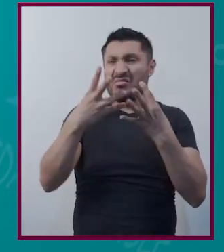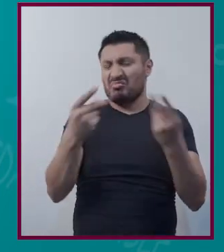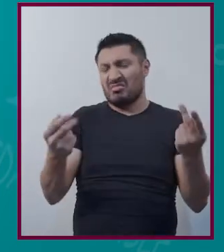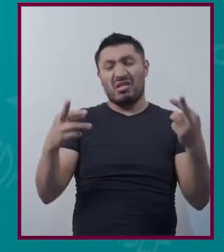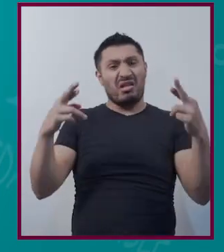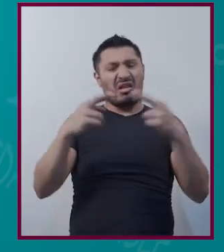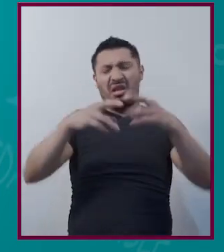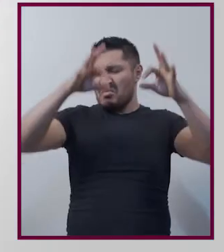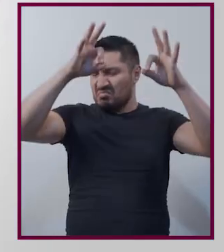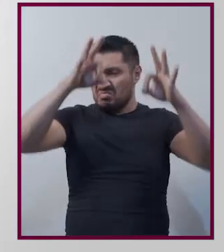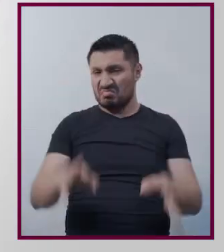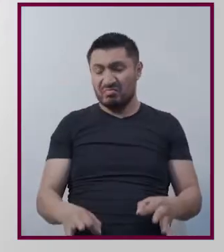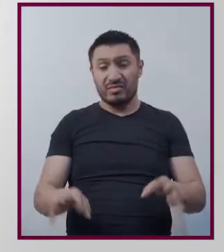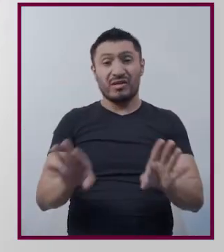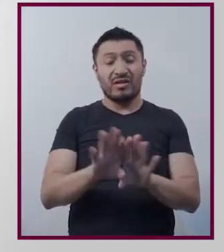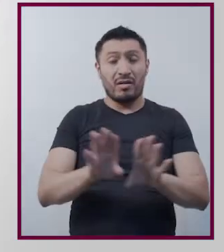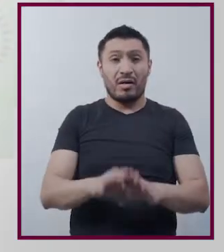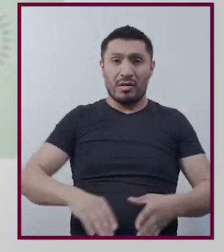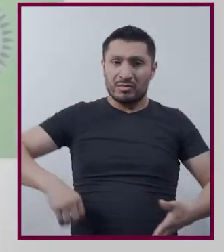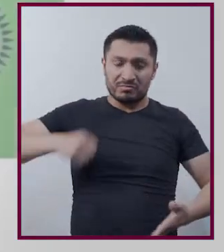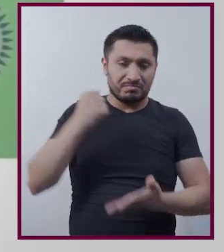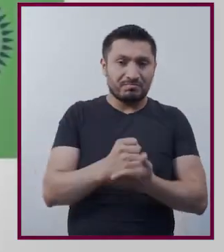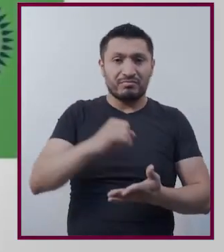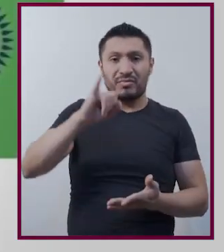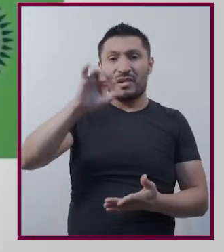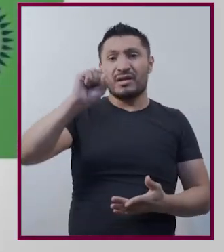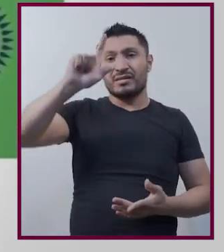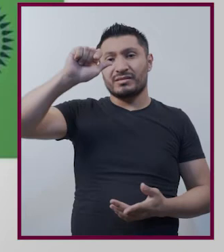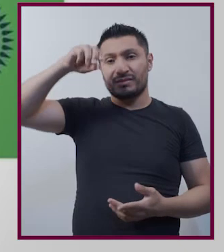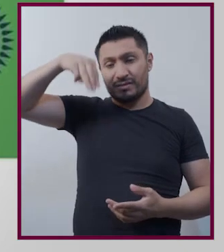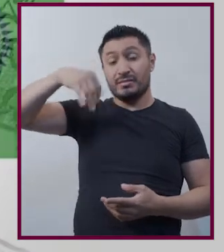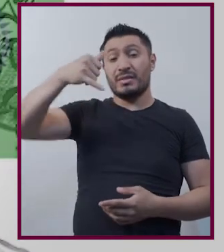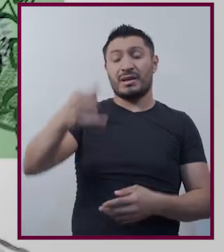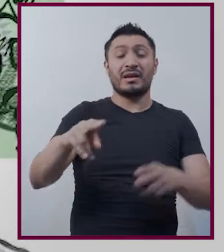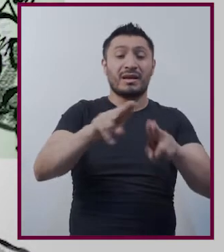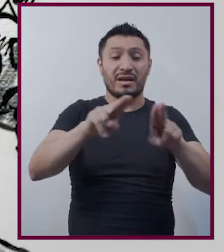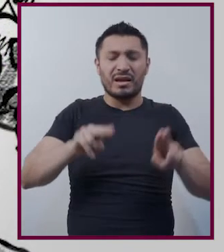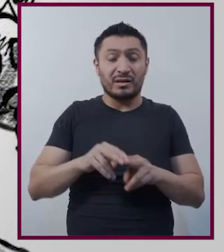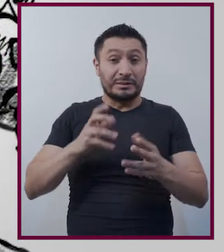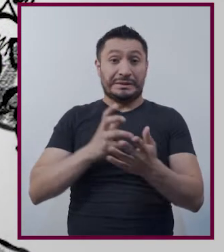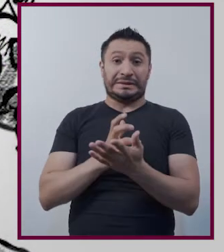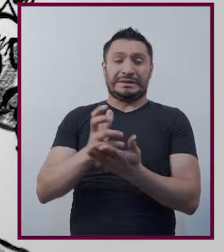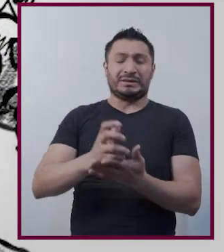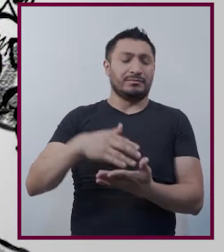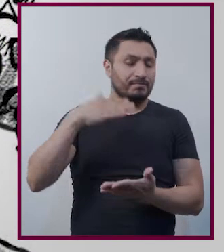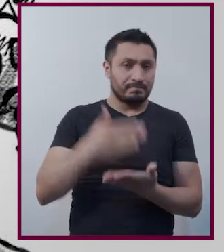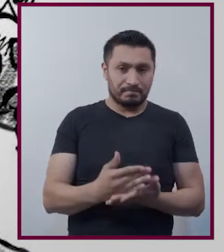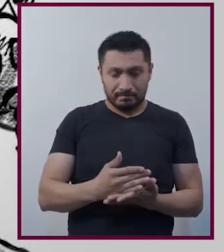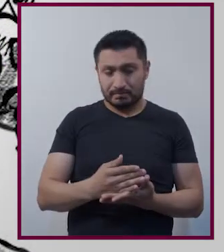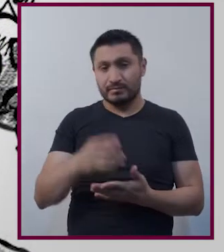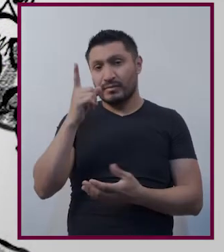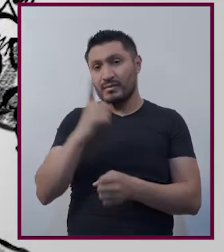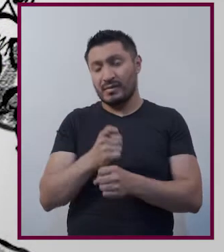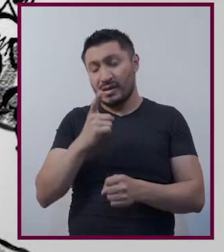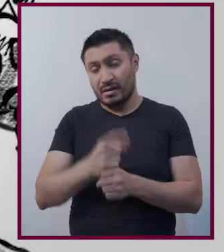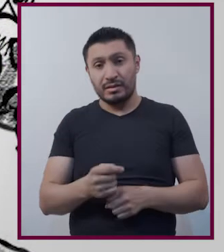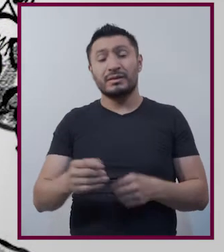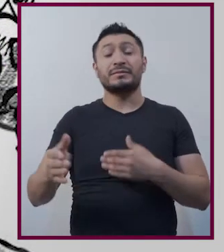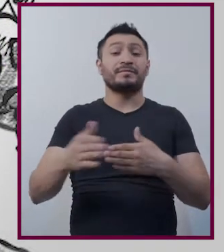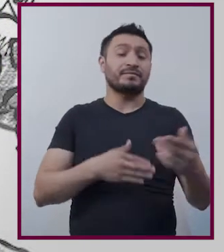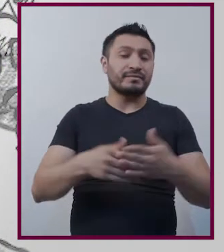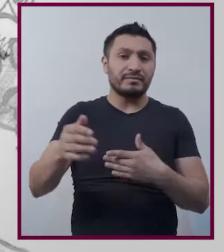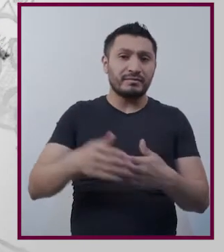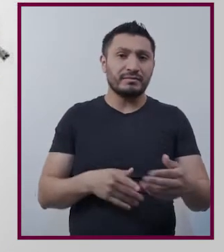religión, principalmente el radicalismo islámico y los nacionalismos extremos. Lo primero es producto de la modernización, según